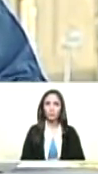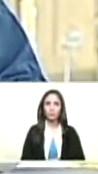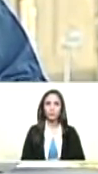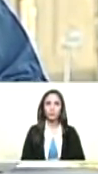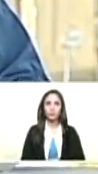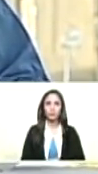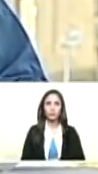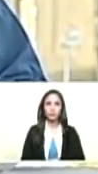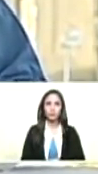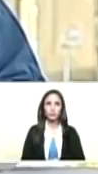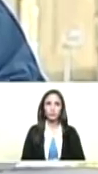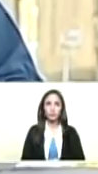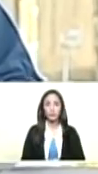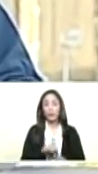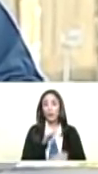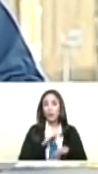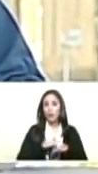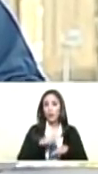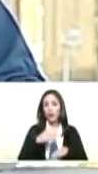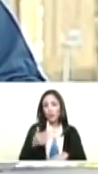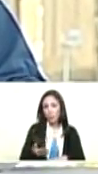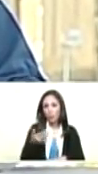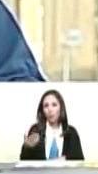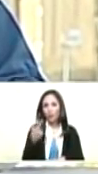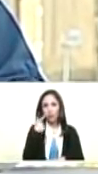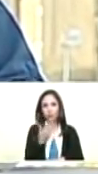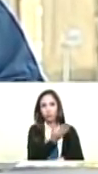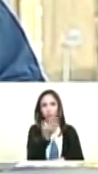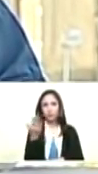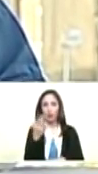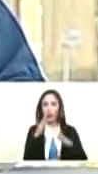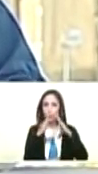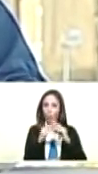El video de los CLAP, porque es importante, miren, a todos los